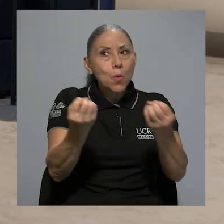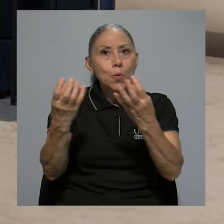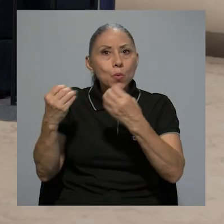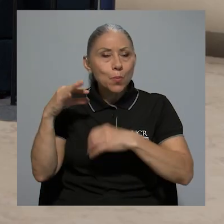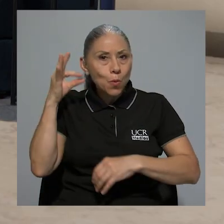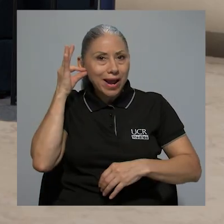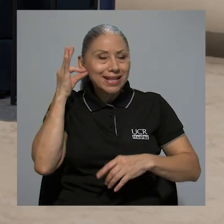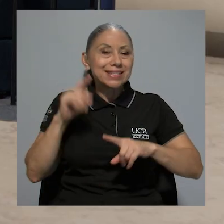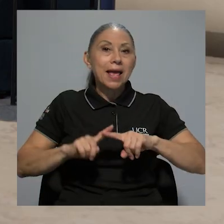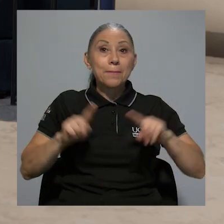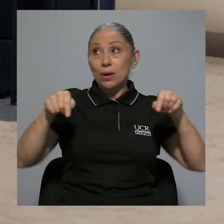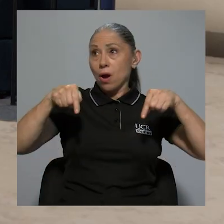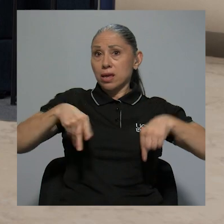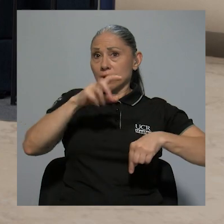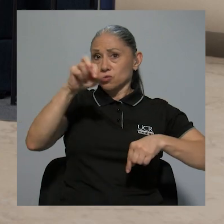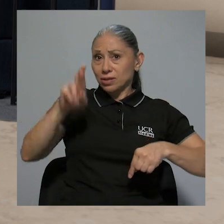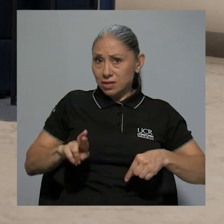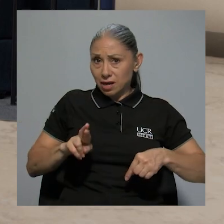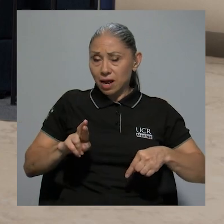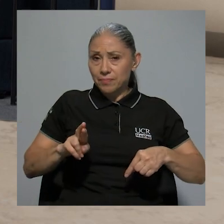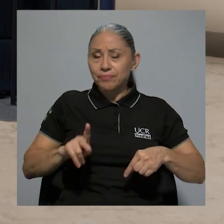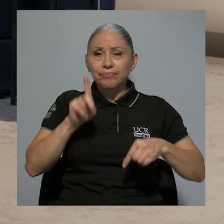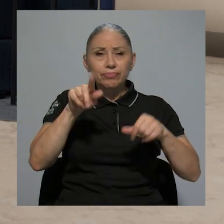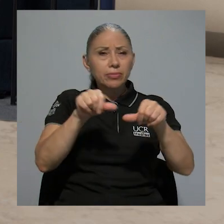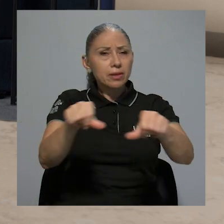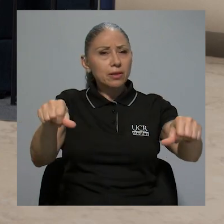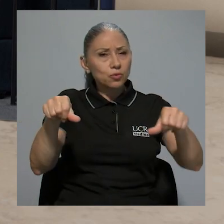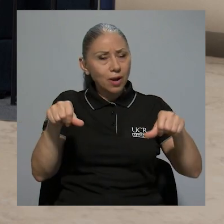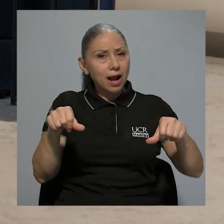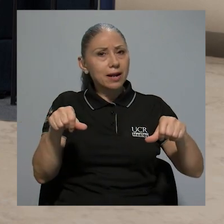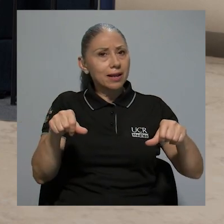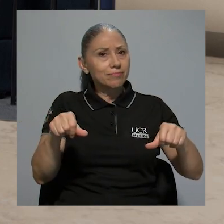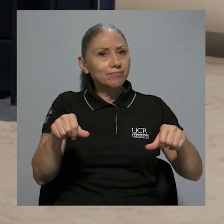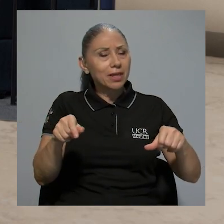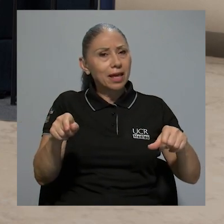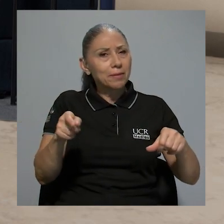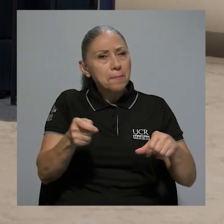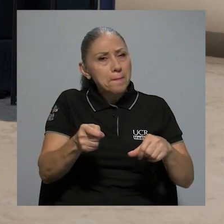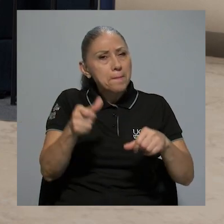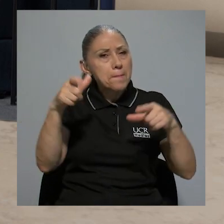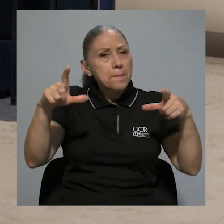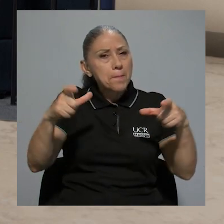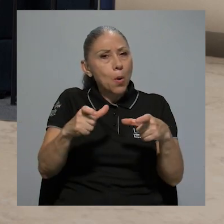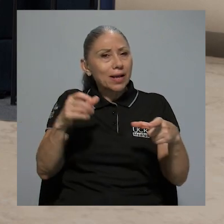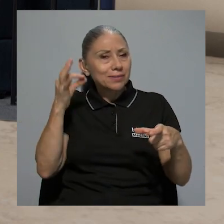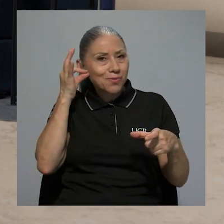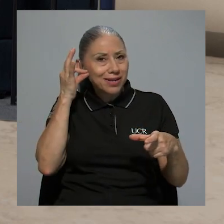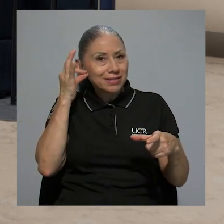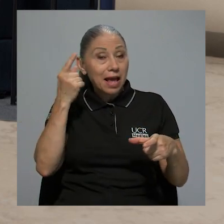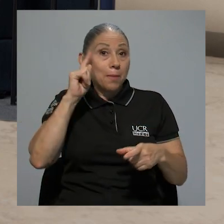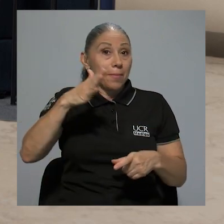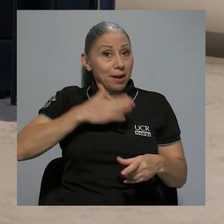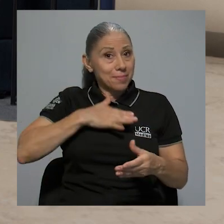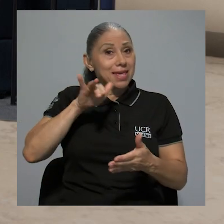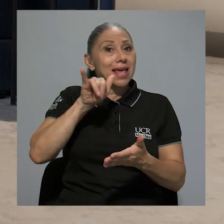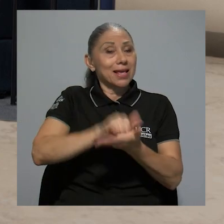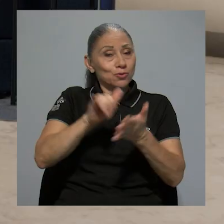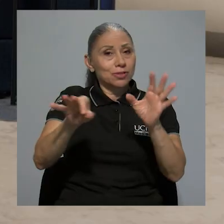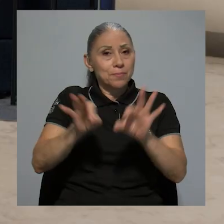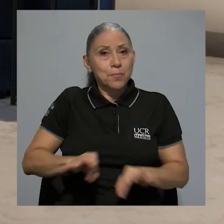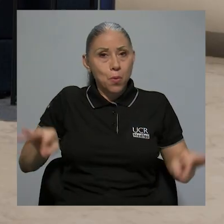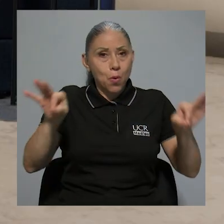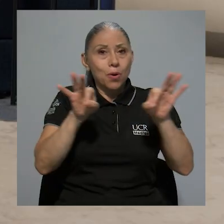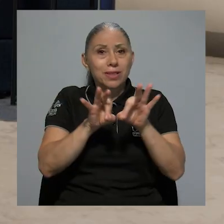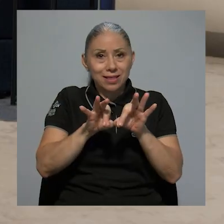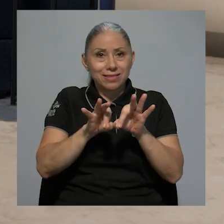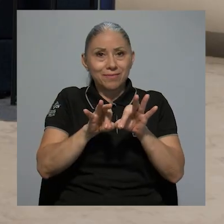pero digamos, aquí en Costa Rica es un área que realmente somos pocas y para mí eso es importante. O sea, yo